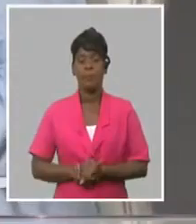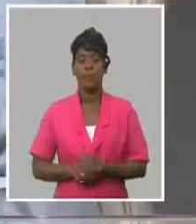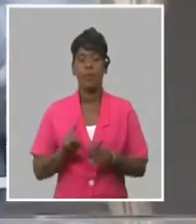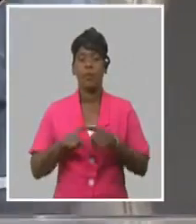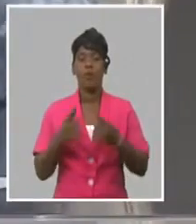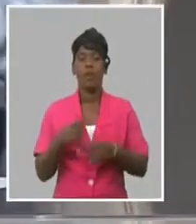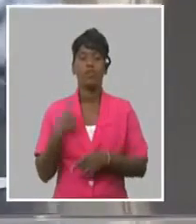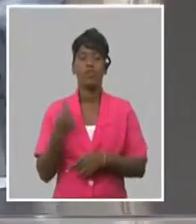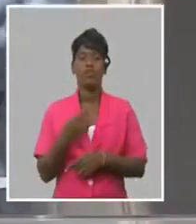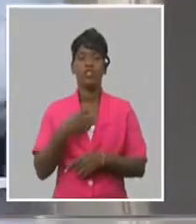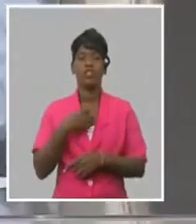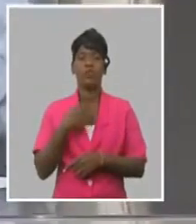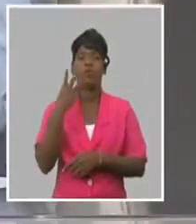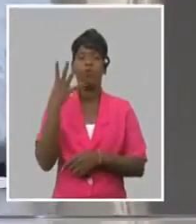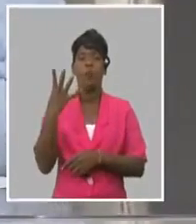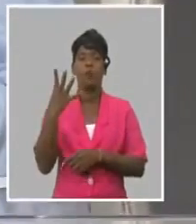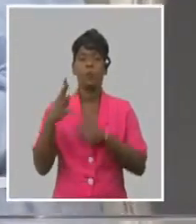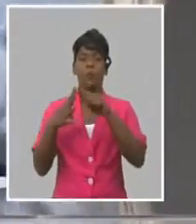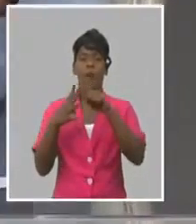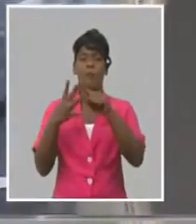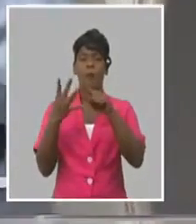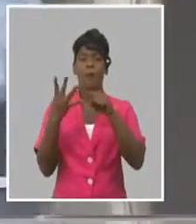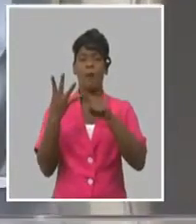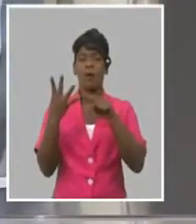lo explicó al final cuando dijo la cascada, ¿no?